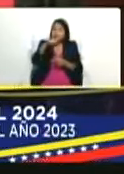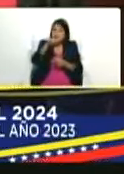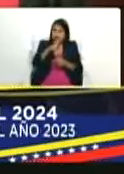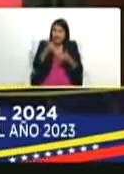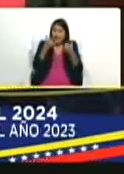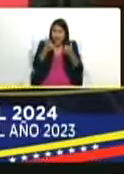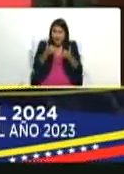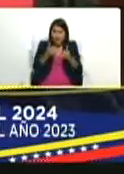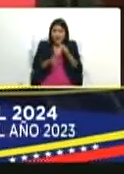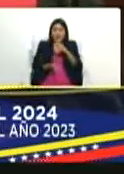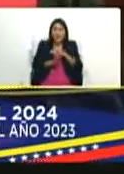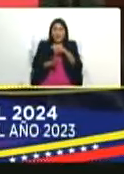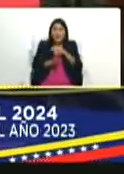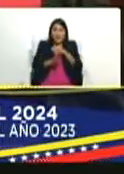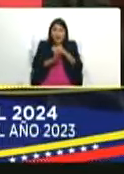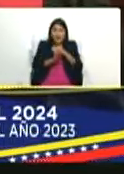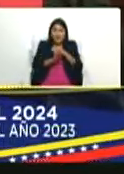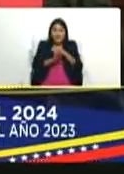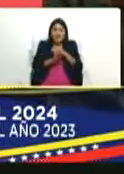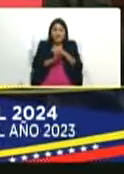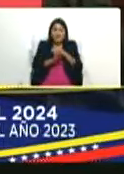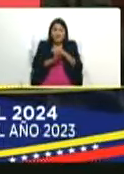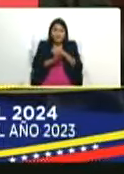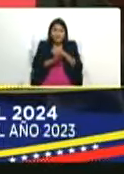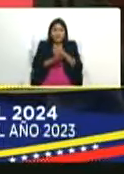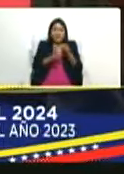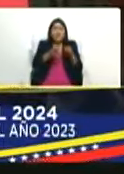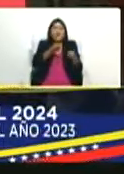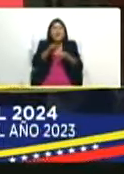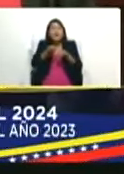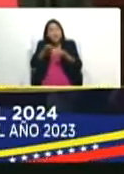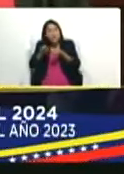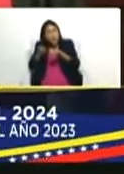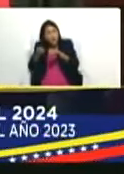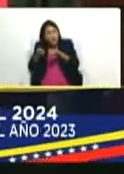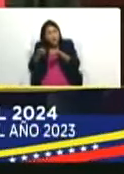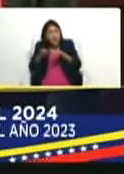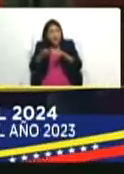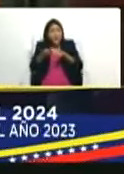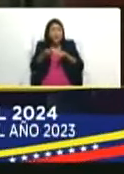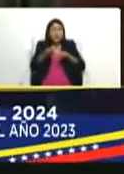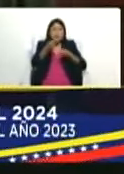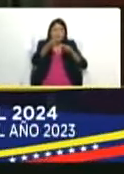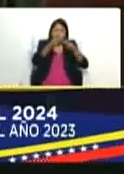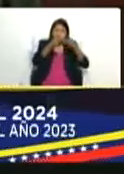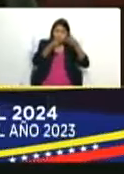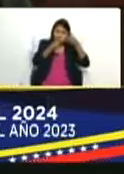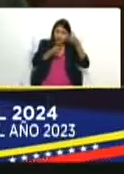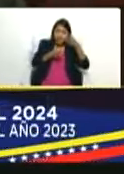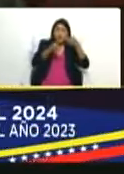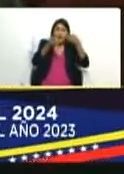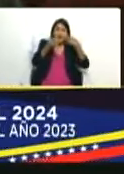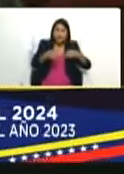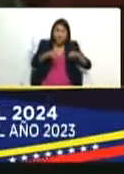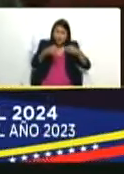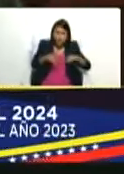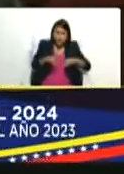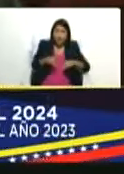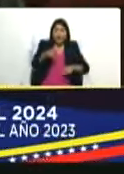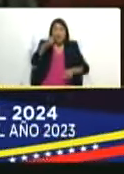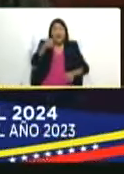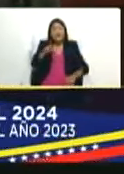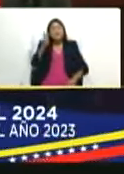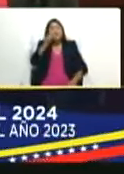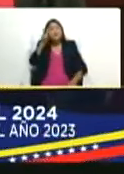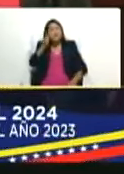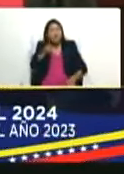de diversos estratagemas para controlar los ingentes recursos naturales que nuestra región